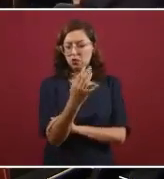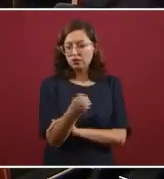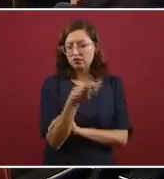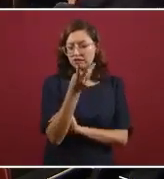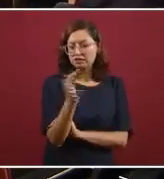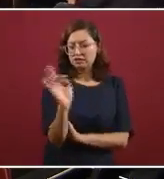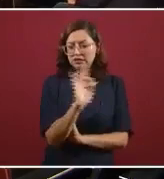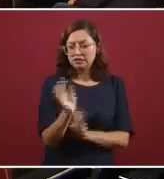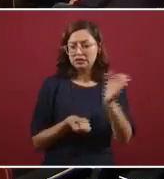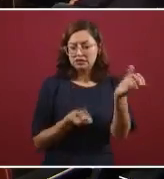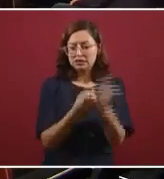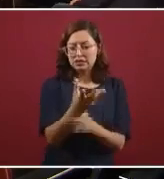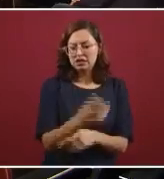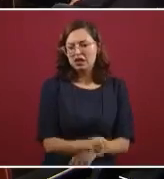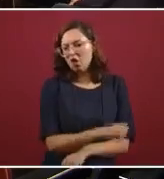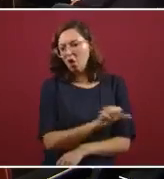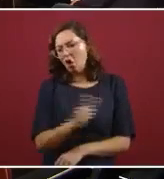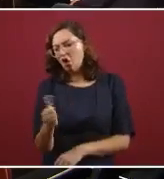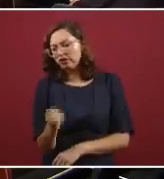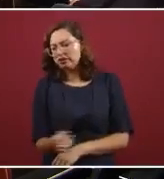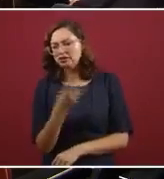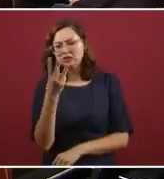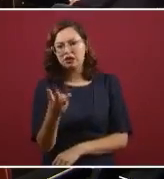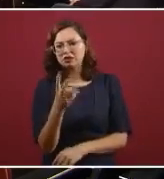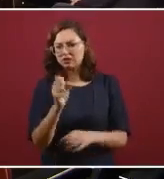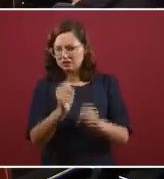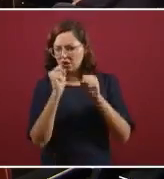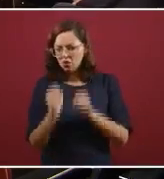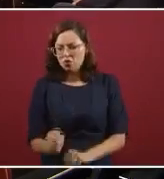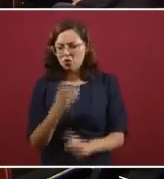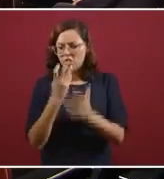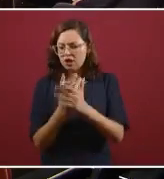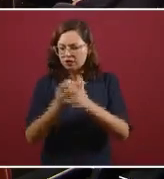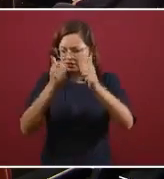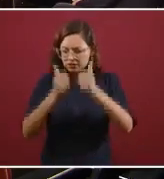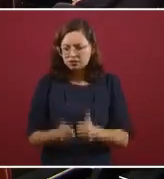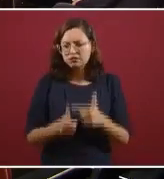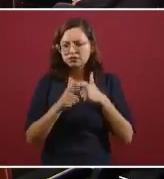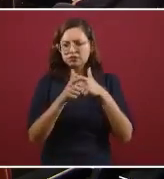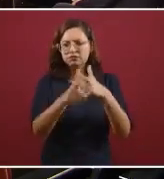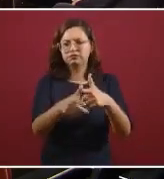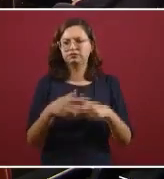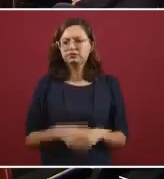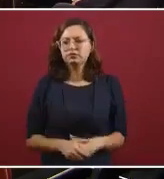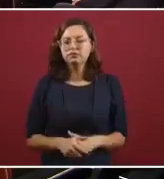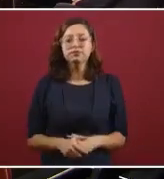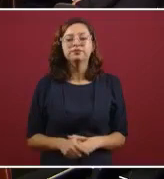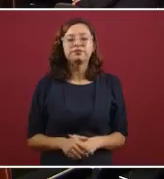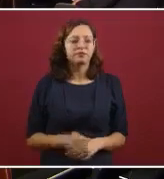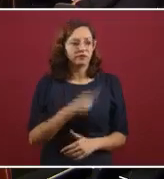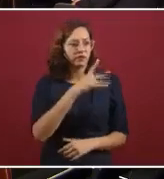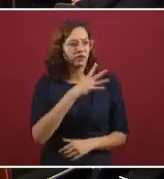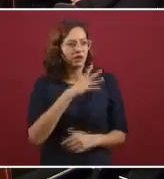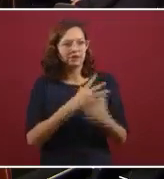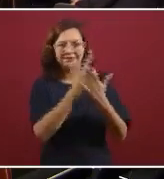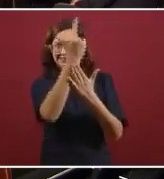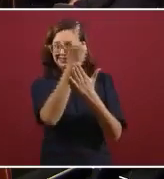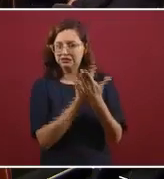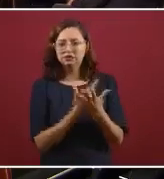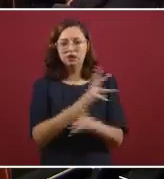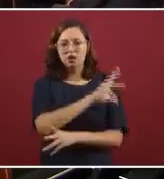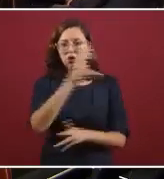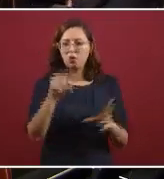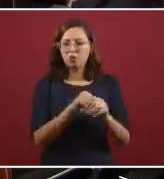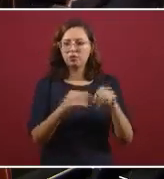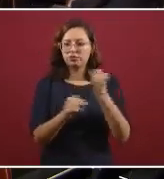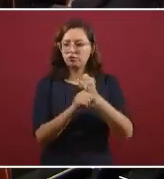libertad. ¿Cuáles son las 3 personas de las que ustedes tienen seguridad que seguirán? No, pues ahí está la lista, la hemos anexado. Toda la información aquí